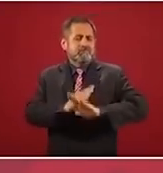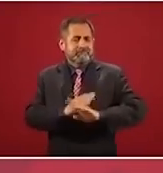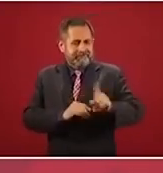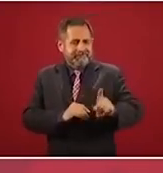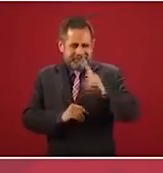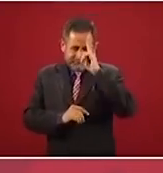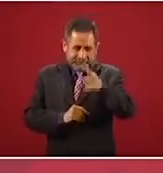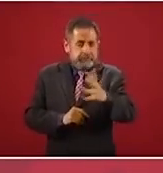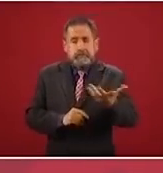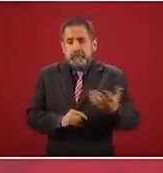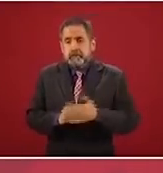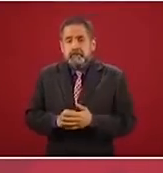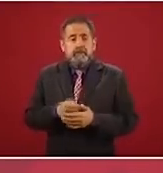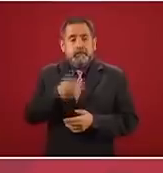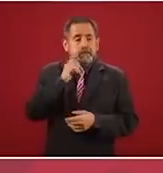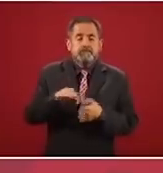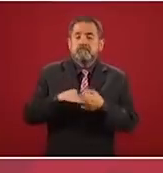y a botear